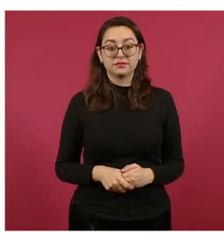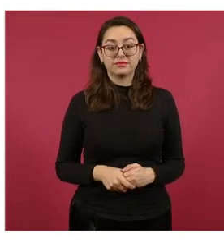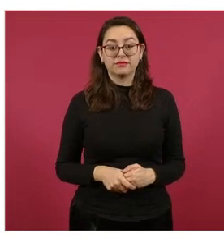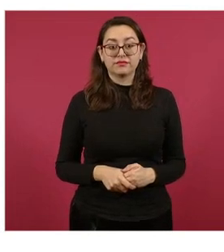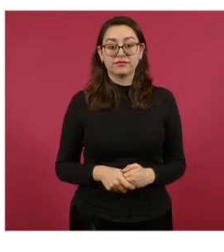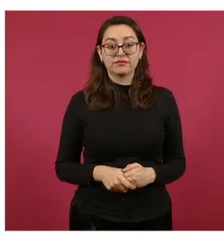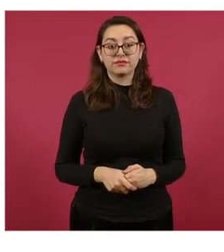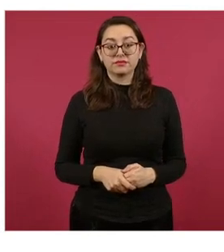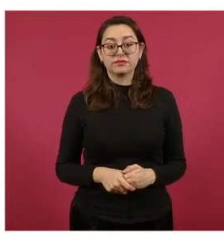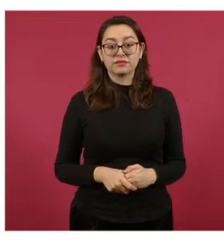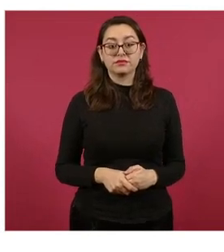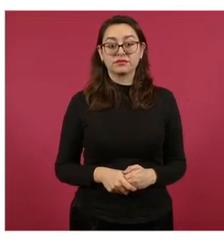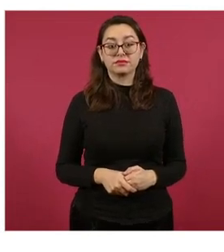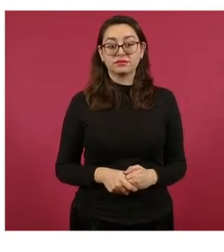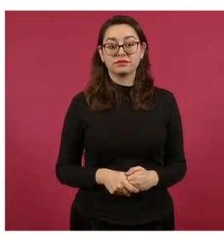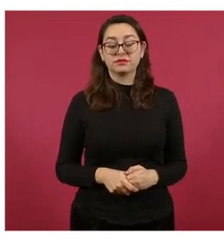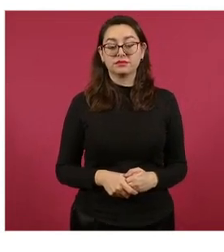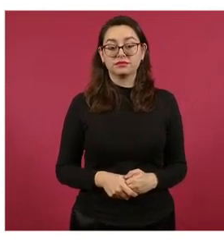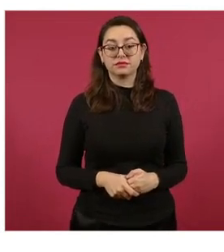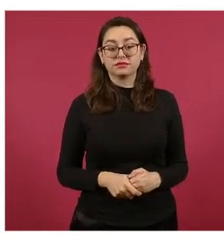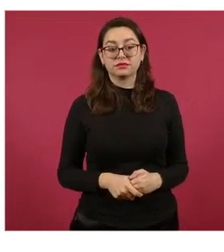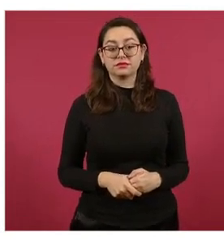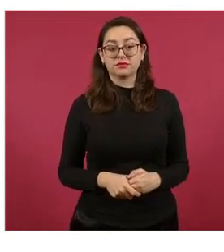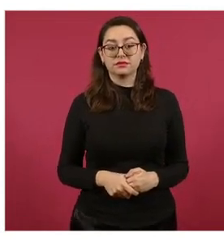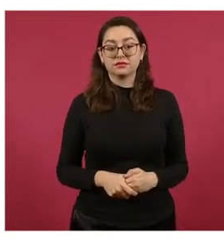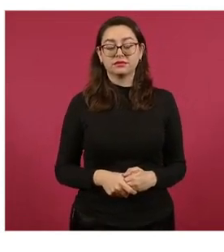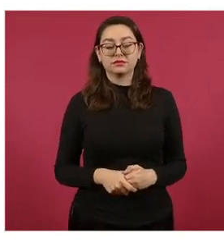Sí, entonces